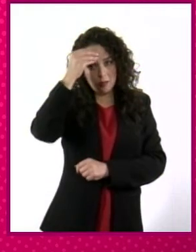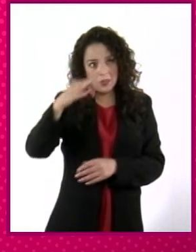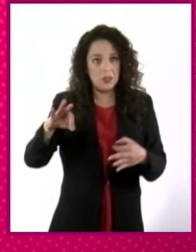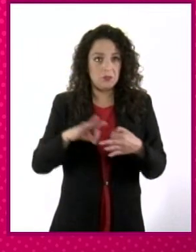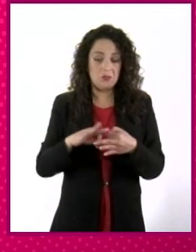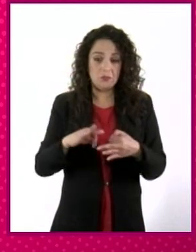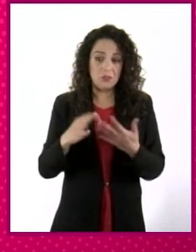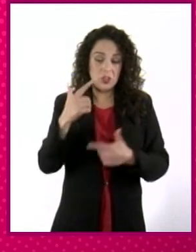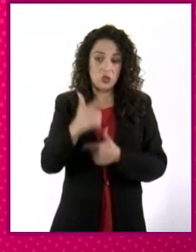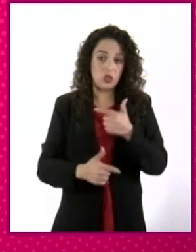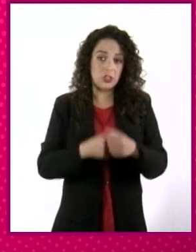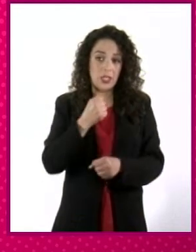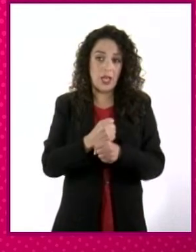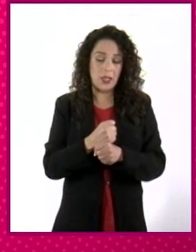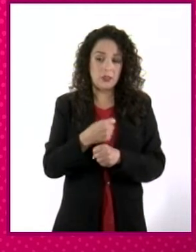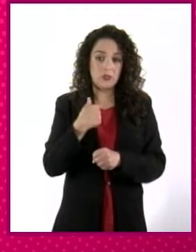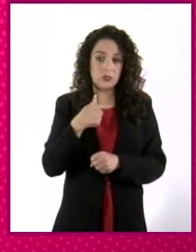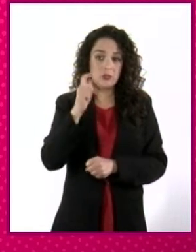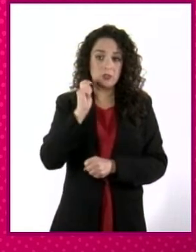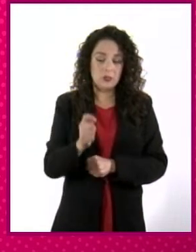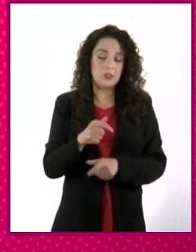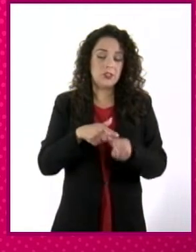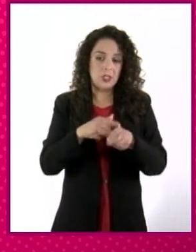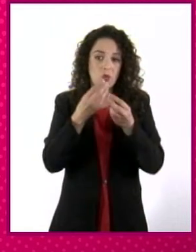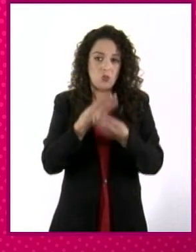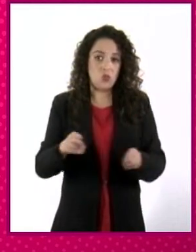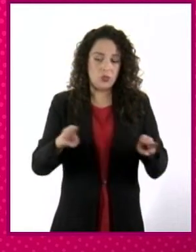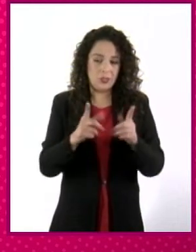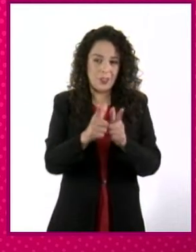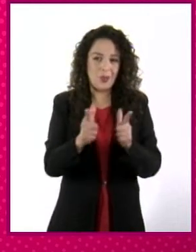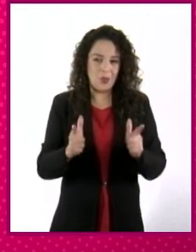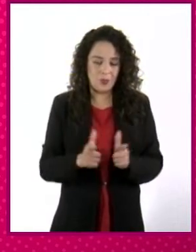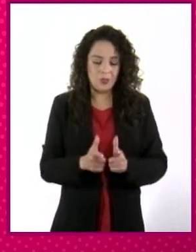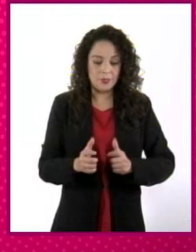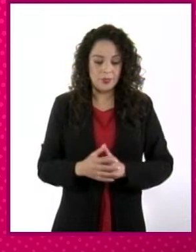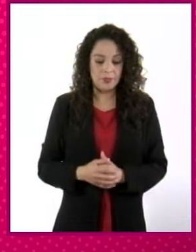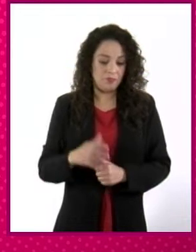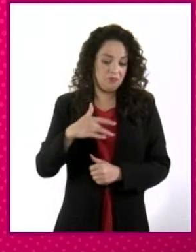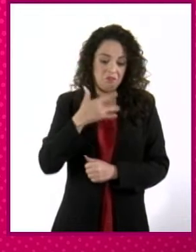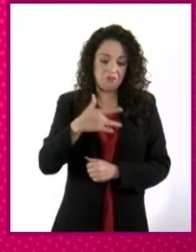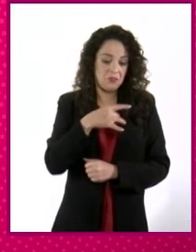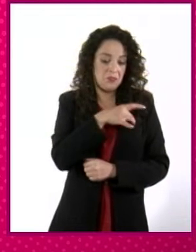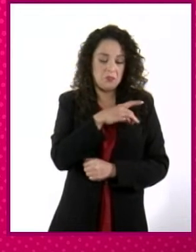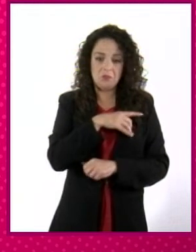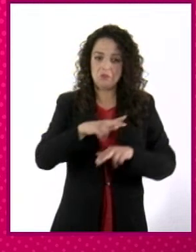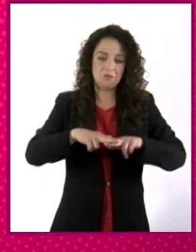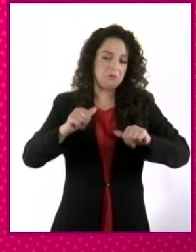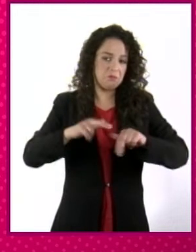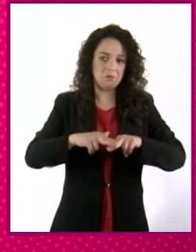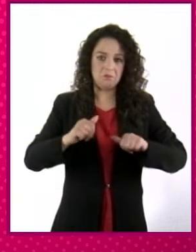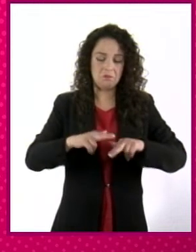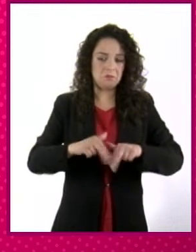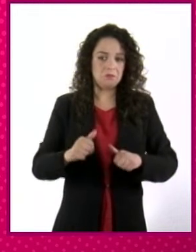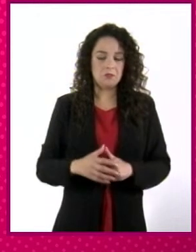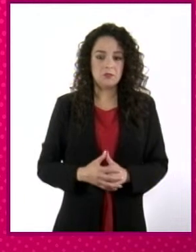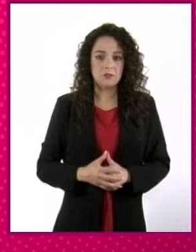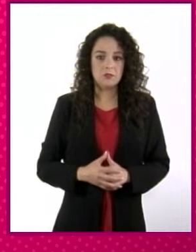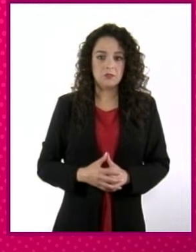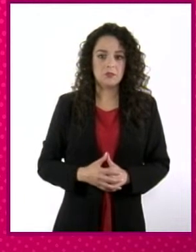12 años de carrera en Lumaltoc, eso, ¿no? A no tener miedo, a